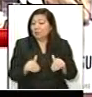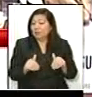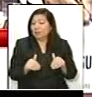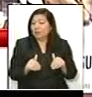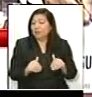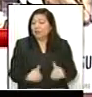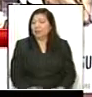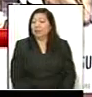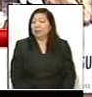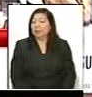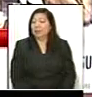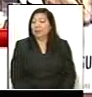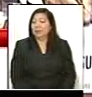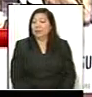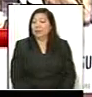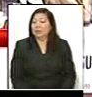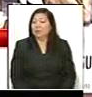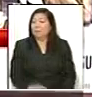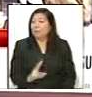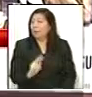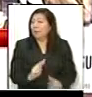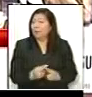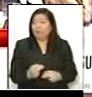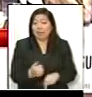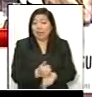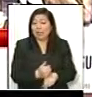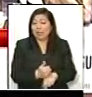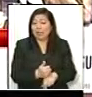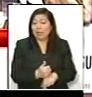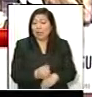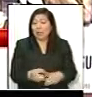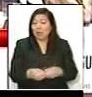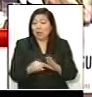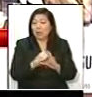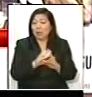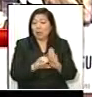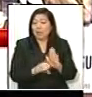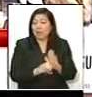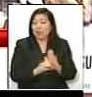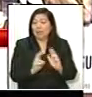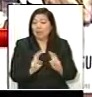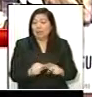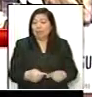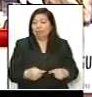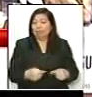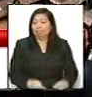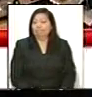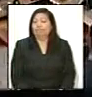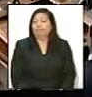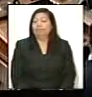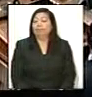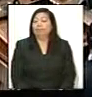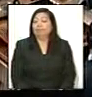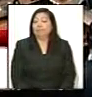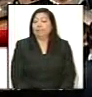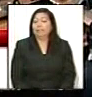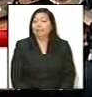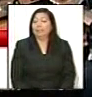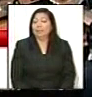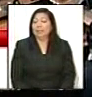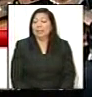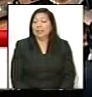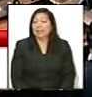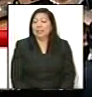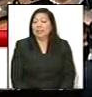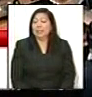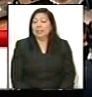sugerencia que simplemente que he hecho, pero creo que no es una reunión de voceros, es una reunión de la Comisión de Constitución. Ahí tengo mi discrepancia. Gracias. Gracias, congresista Alcorta. Congresista